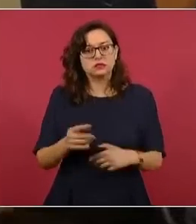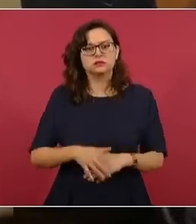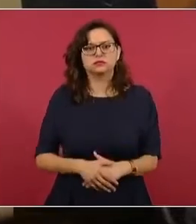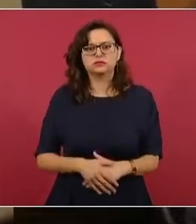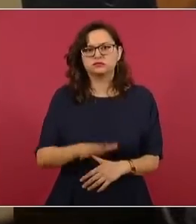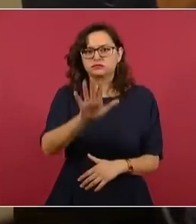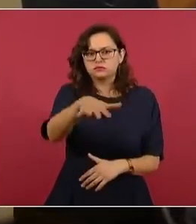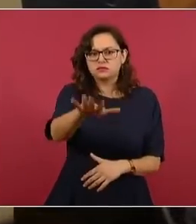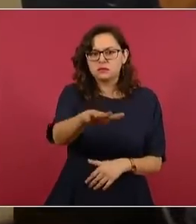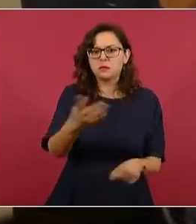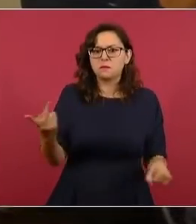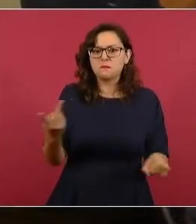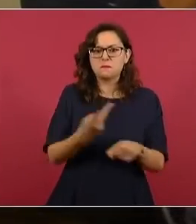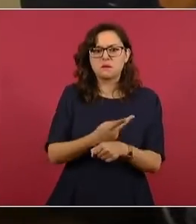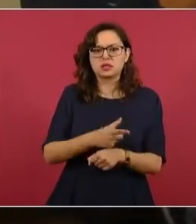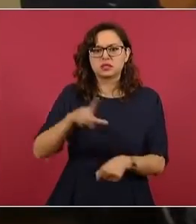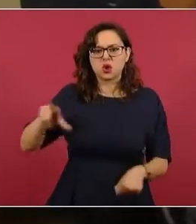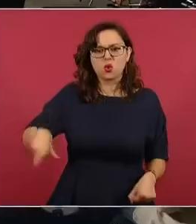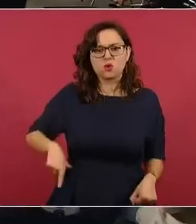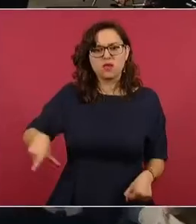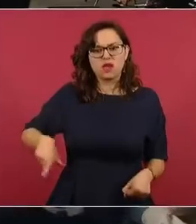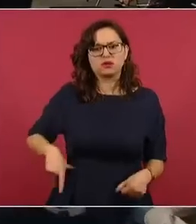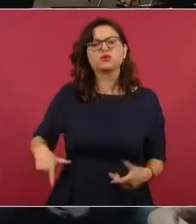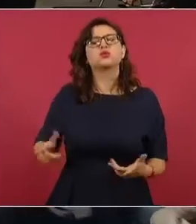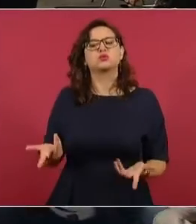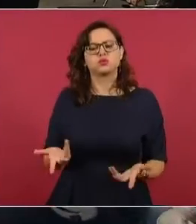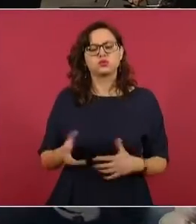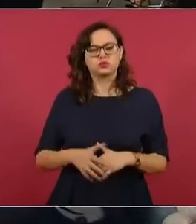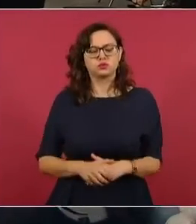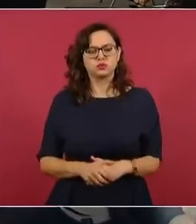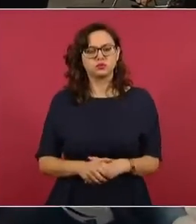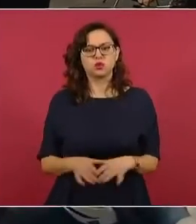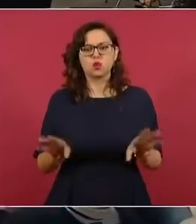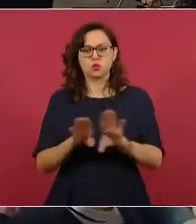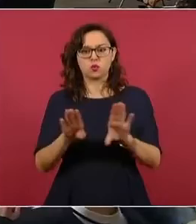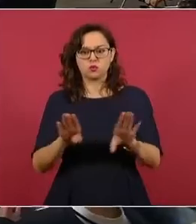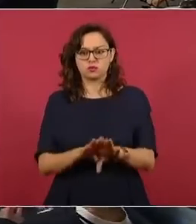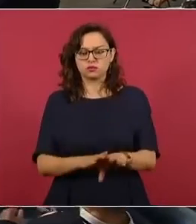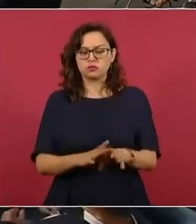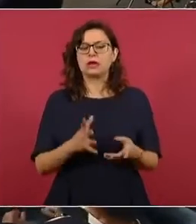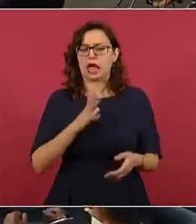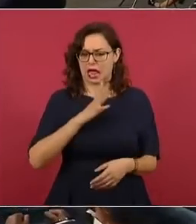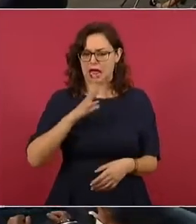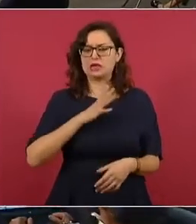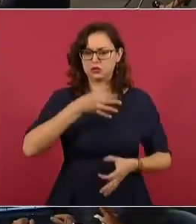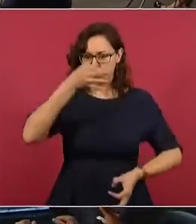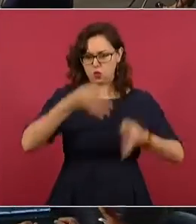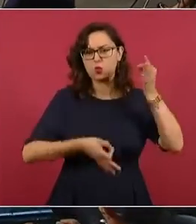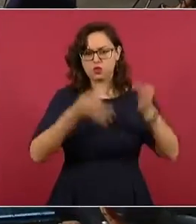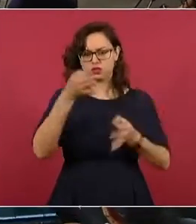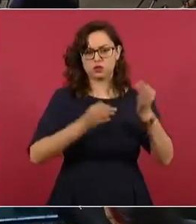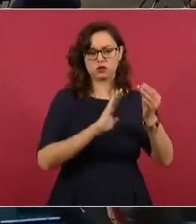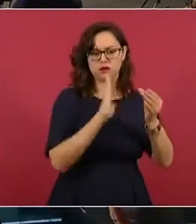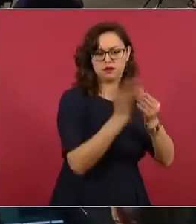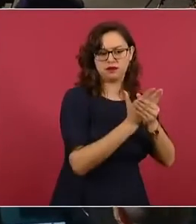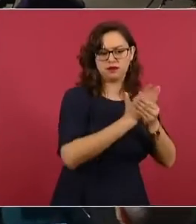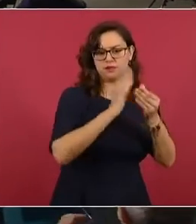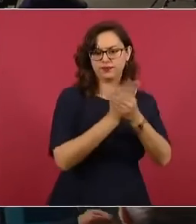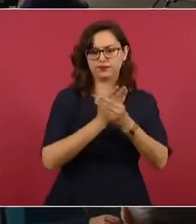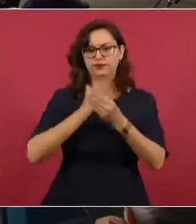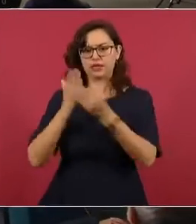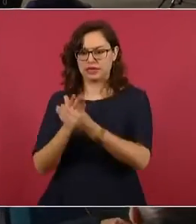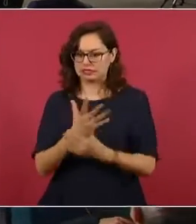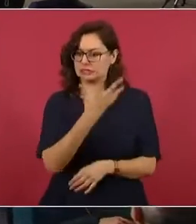el Gobierno de México qué va a pasar, porque de estas 5 carpetas de investigación, una de ellas estaba